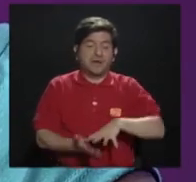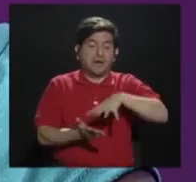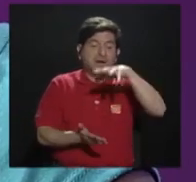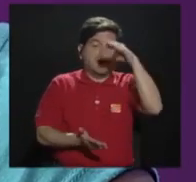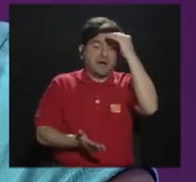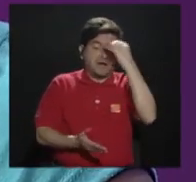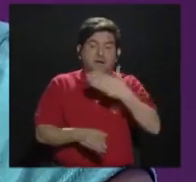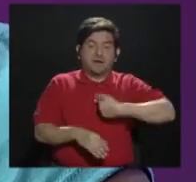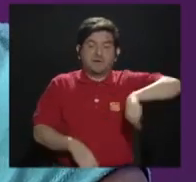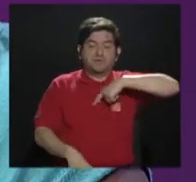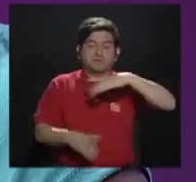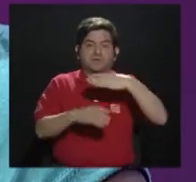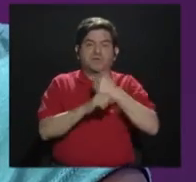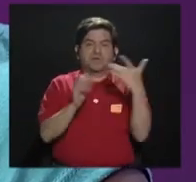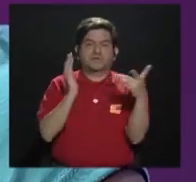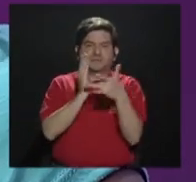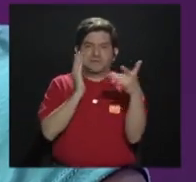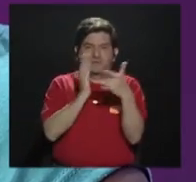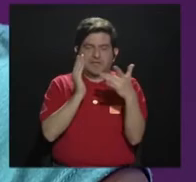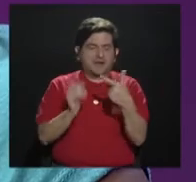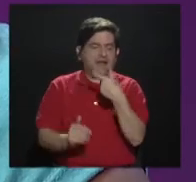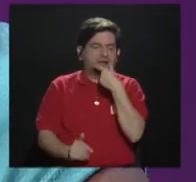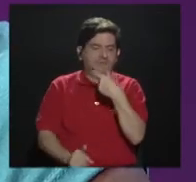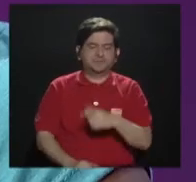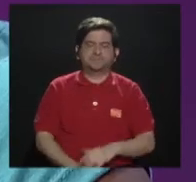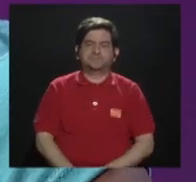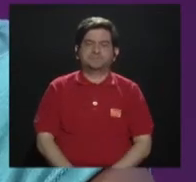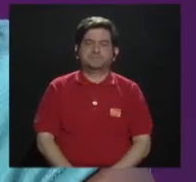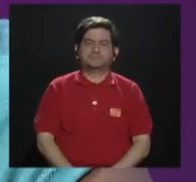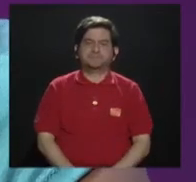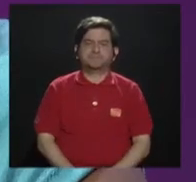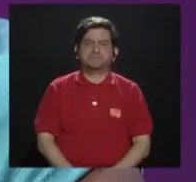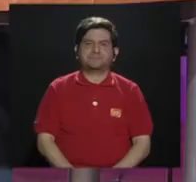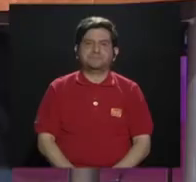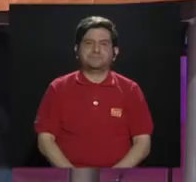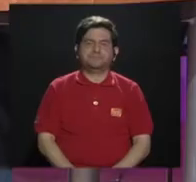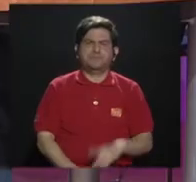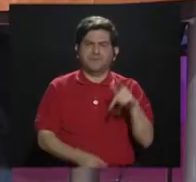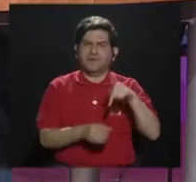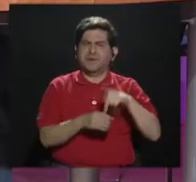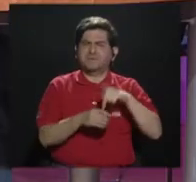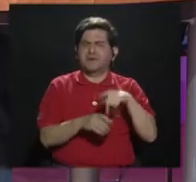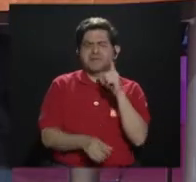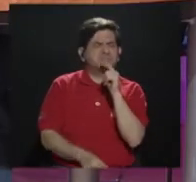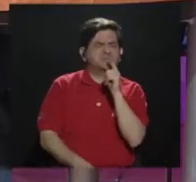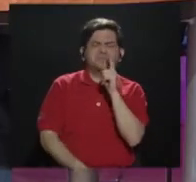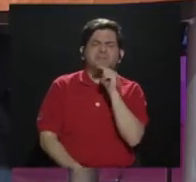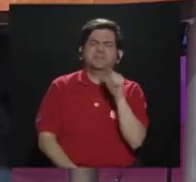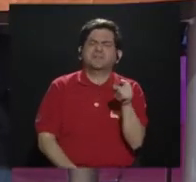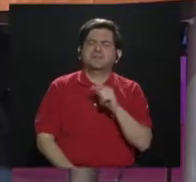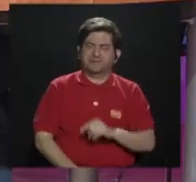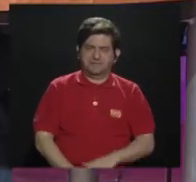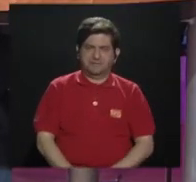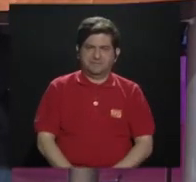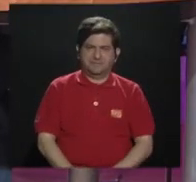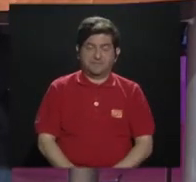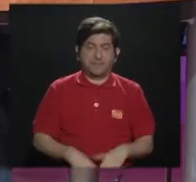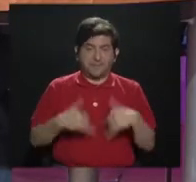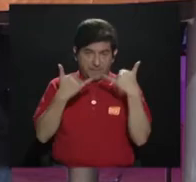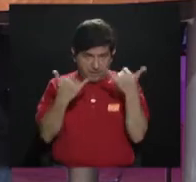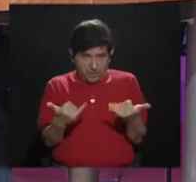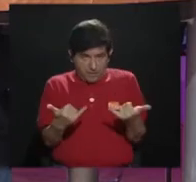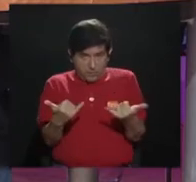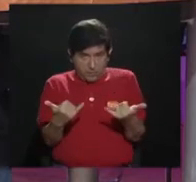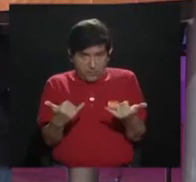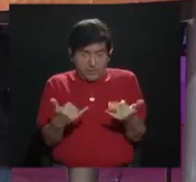aprender a hacer la tecnología de las galletas. ¿Quiénes participan? ¿Quiénes están participando en bueno, este ahora proyecto?